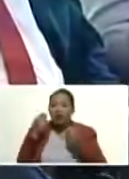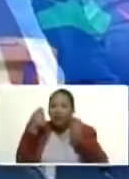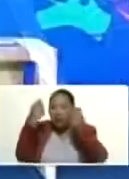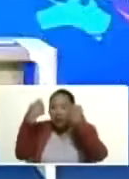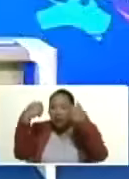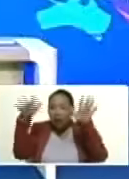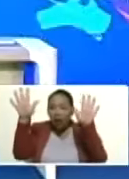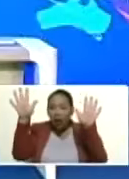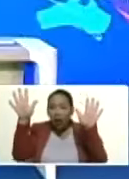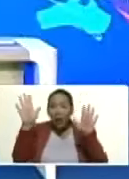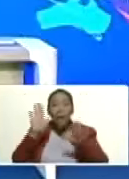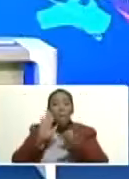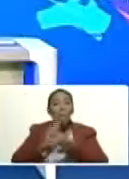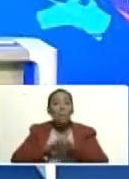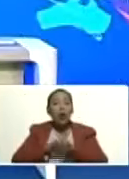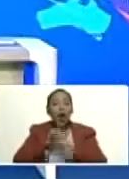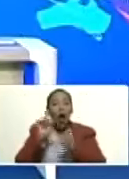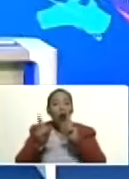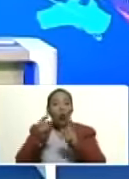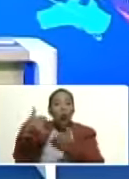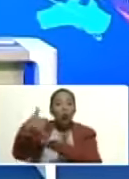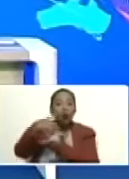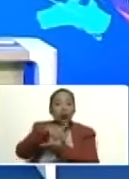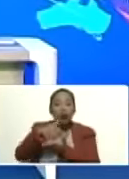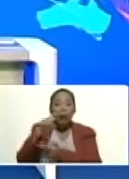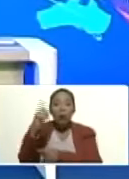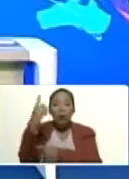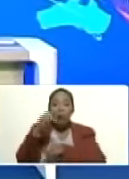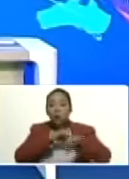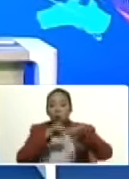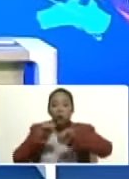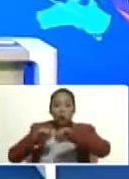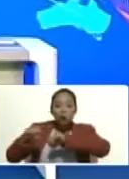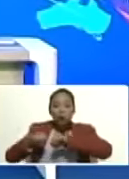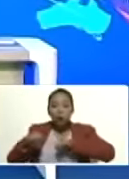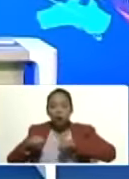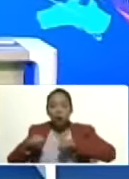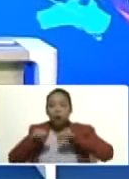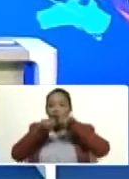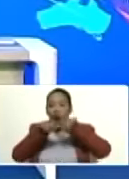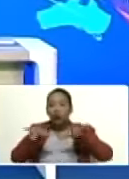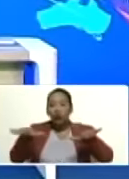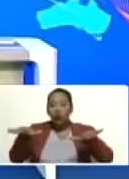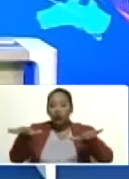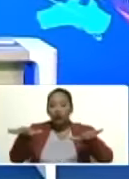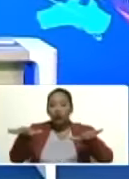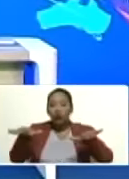que se pierde por las debilidades de los primeros movimientos emancipatorios.